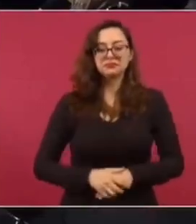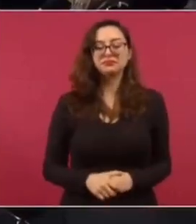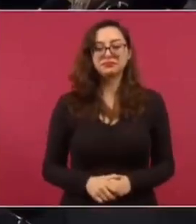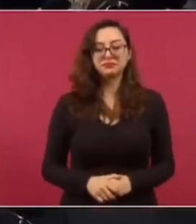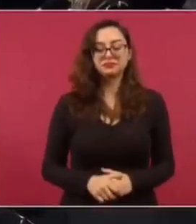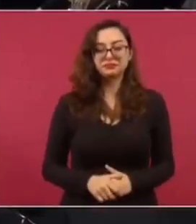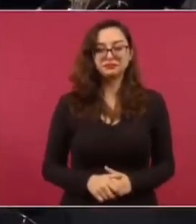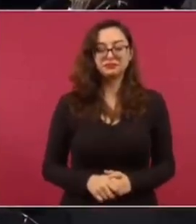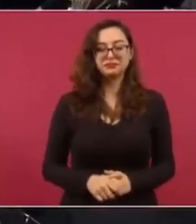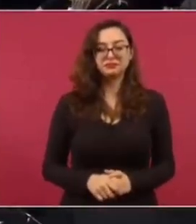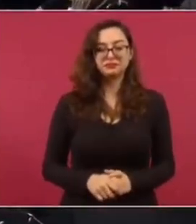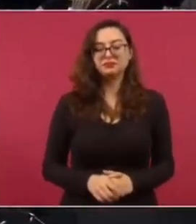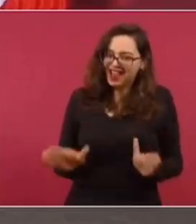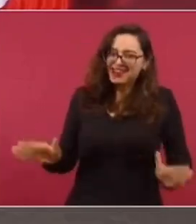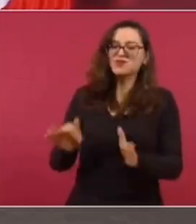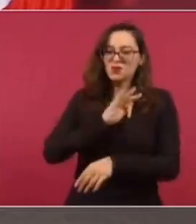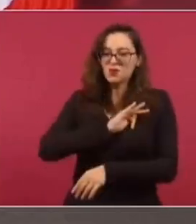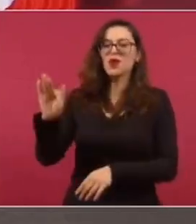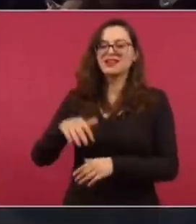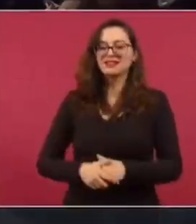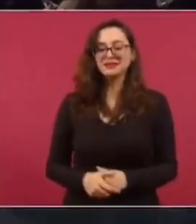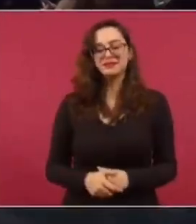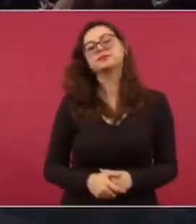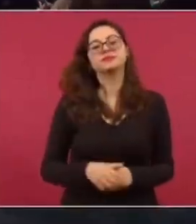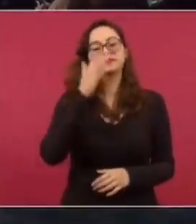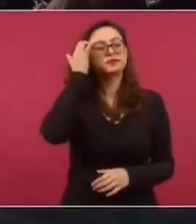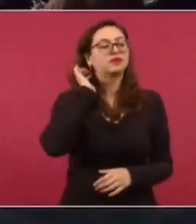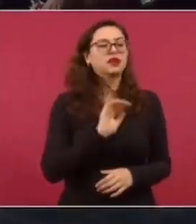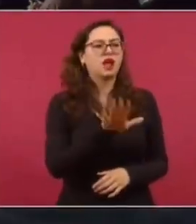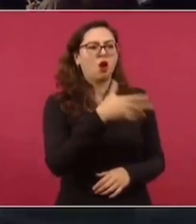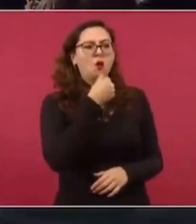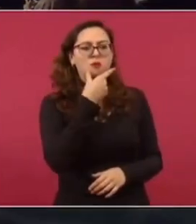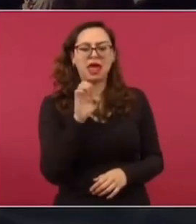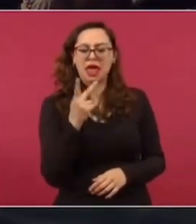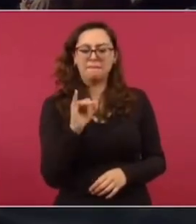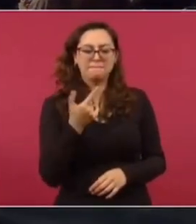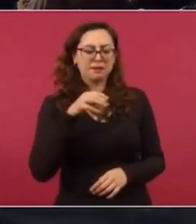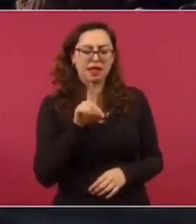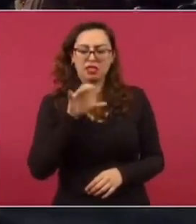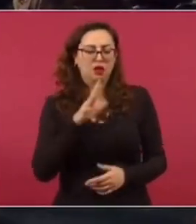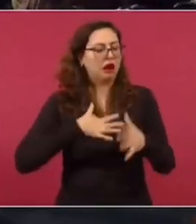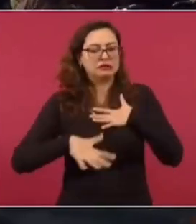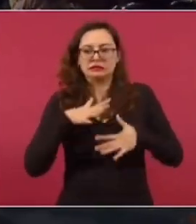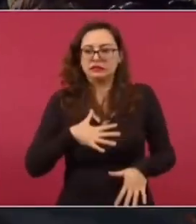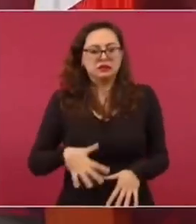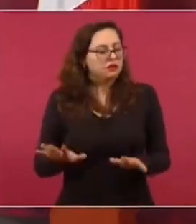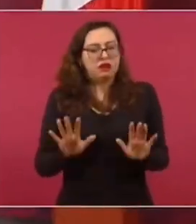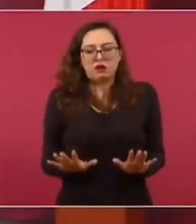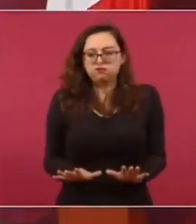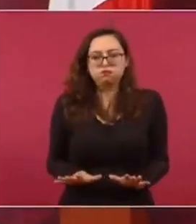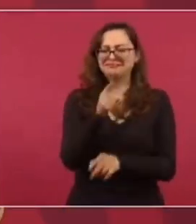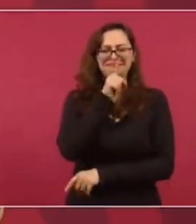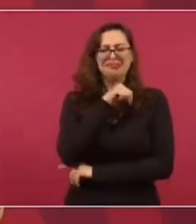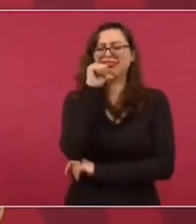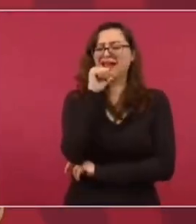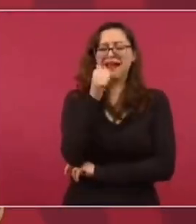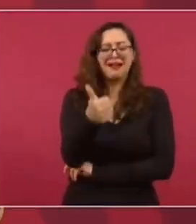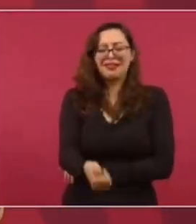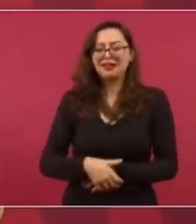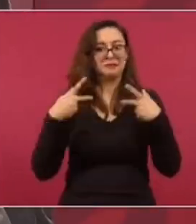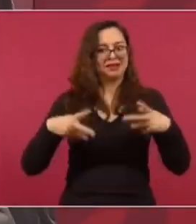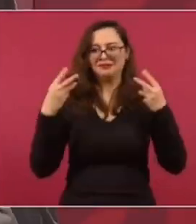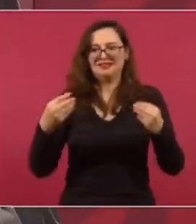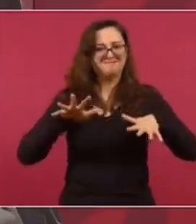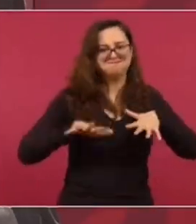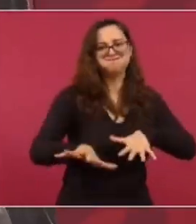Ya no falta mucho. Vimos que en algún momento también Epigmenio Ibarra, hubo un momento en que se cansó, paró de la marcha porque sí, estaba allá. Sí, pero pues es terco. Y sí estuvo